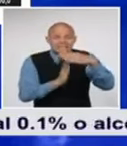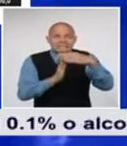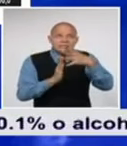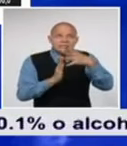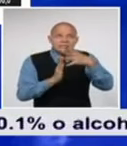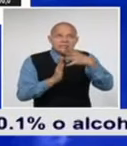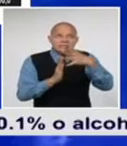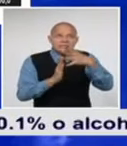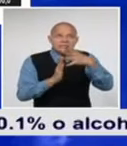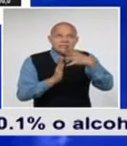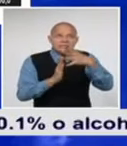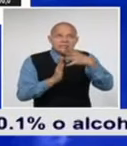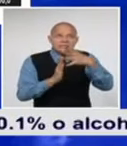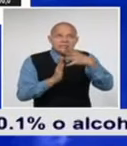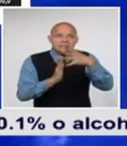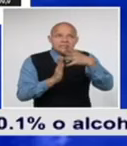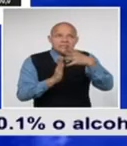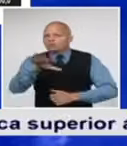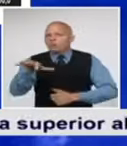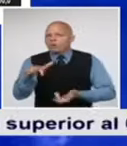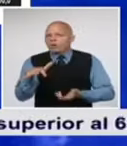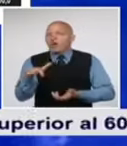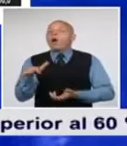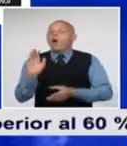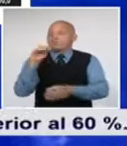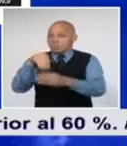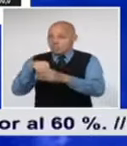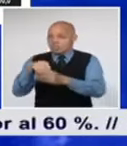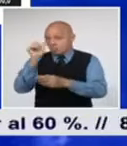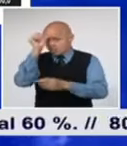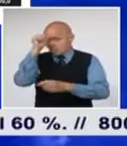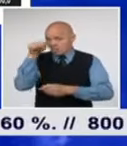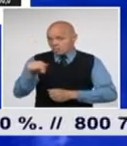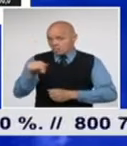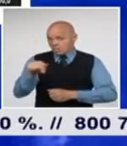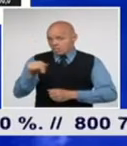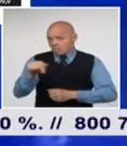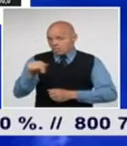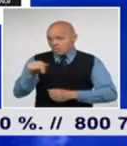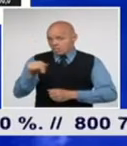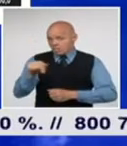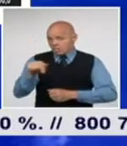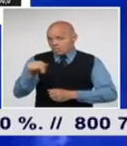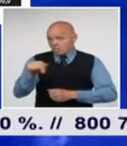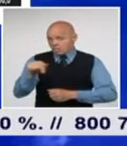diagnosticados en el mundo, prácticamente 50%. Bueno,